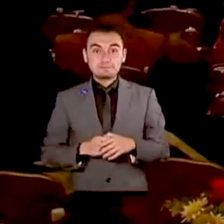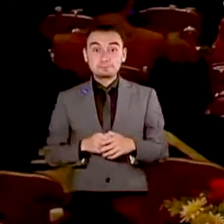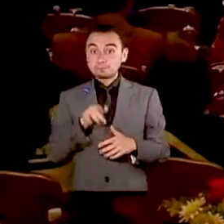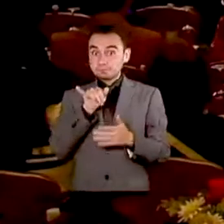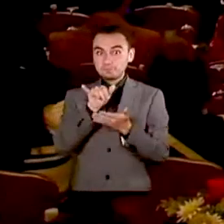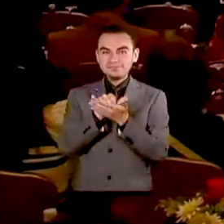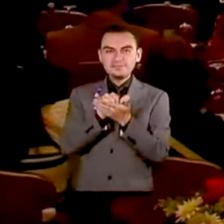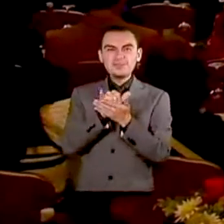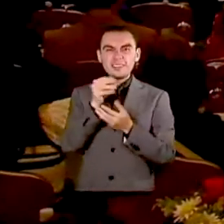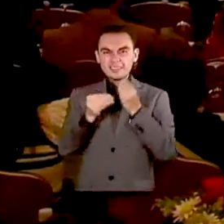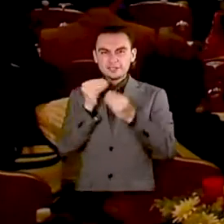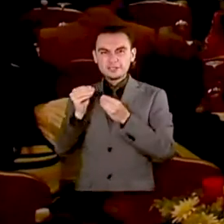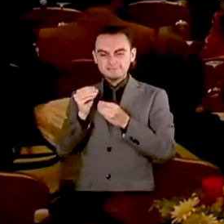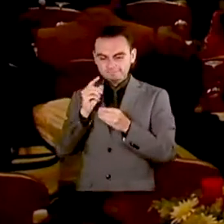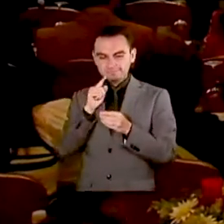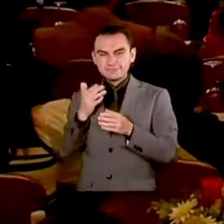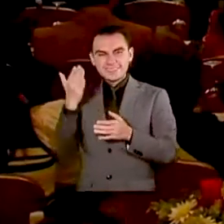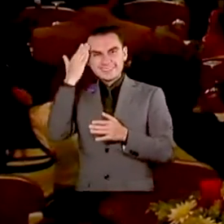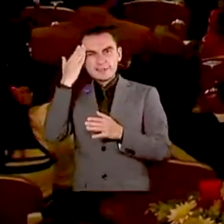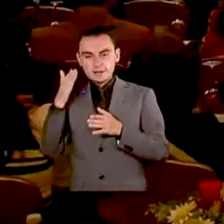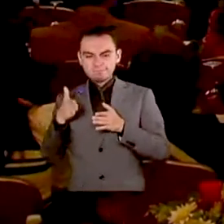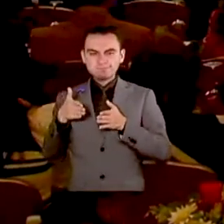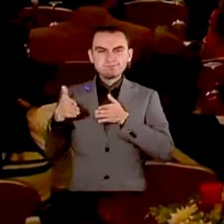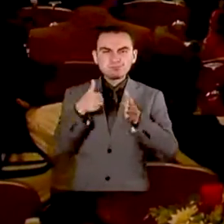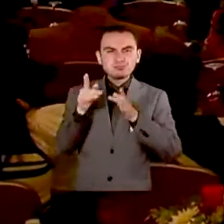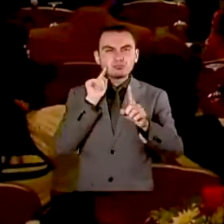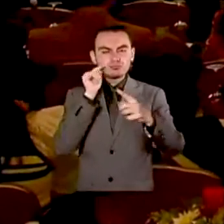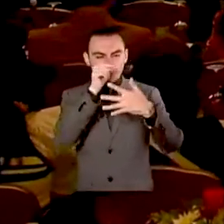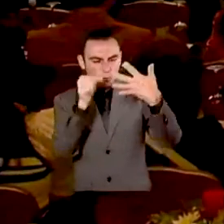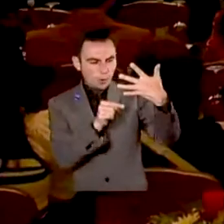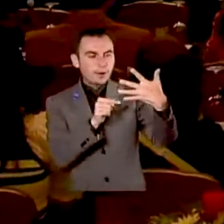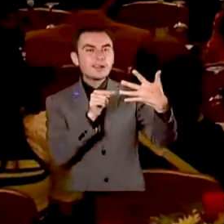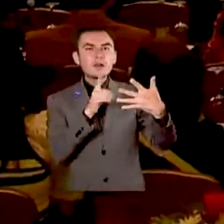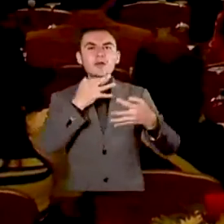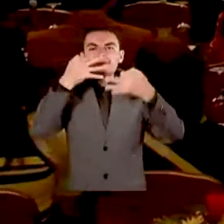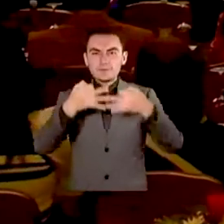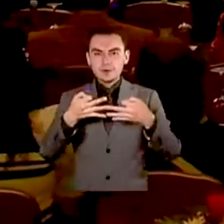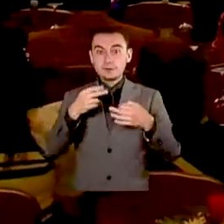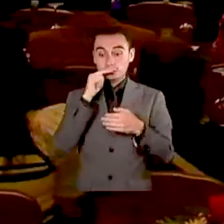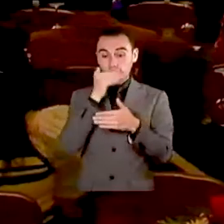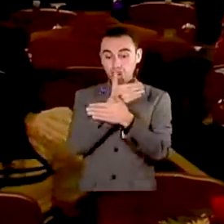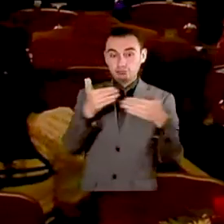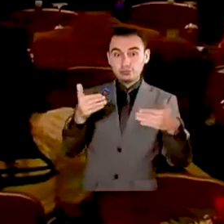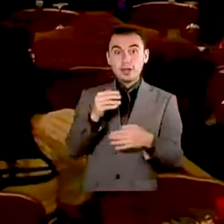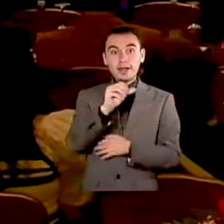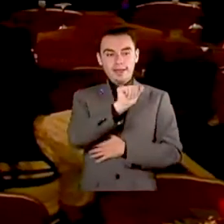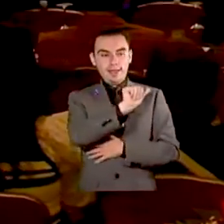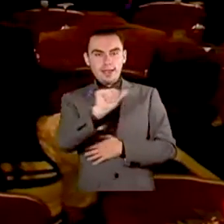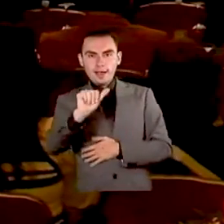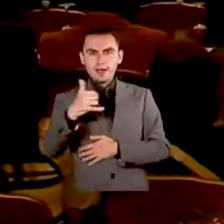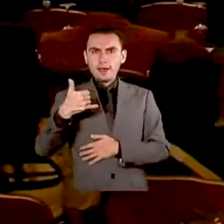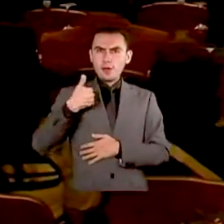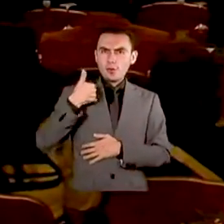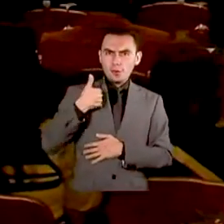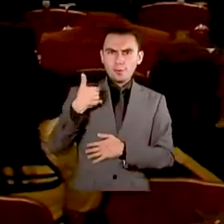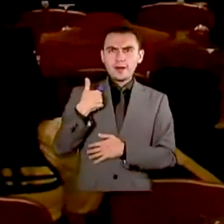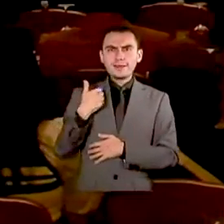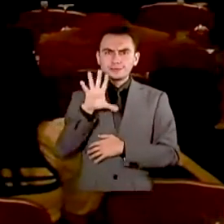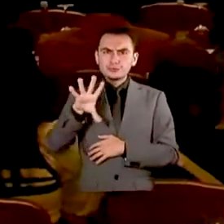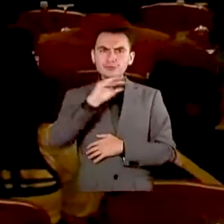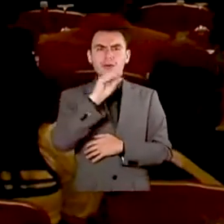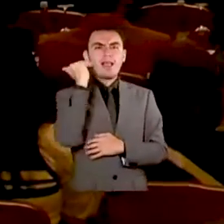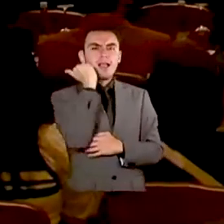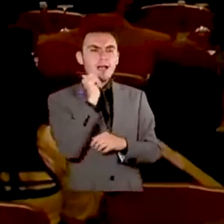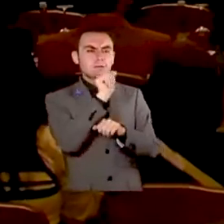Para ello, ha creado una ruta de acción para asegurar que las niñas, las adolescentes y las